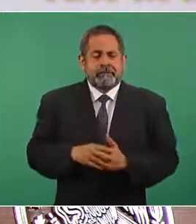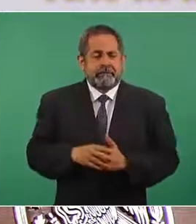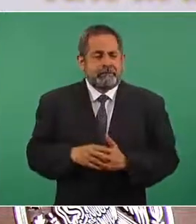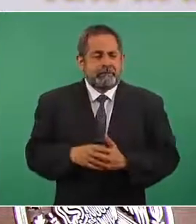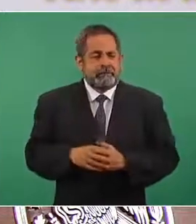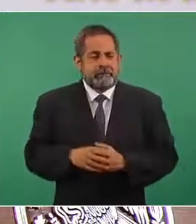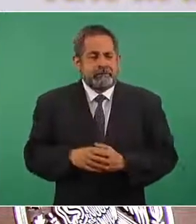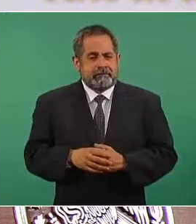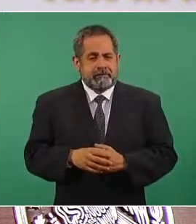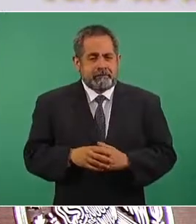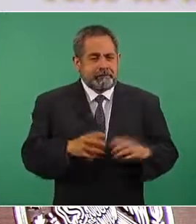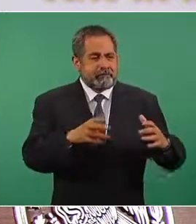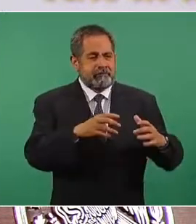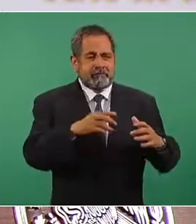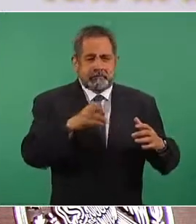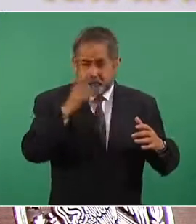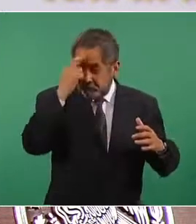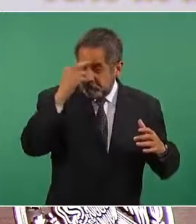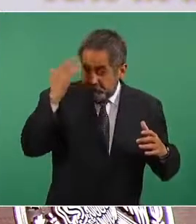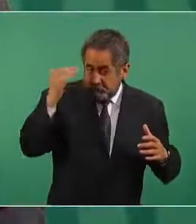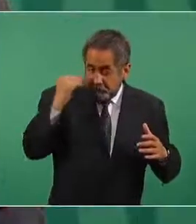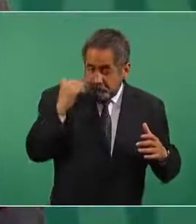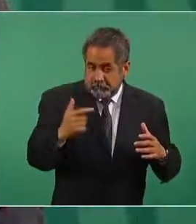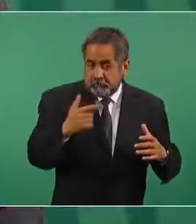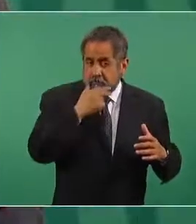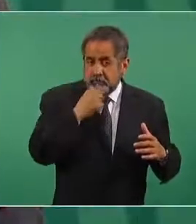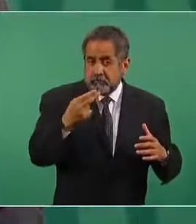a Gutiérrez Vivó.